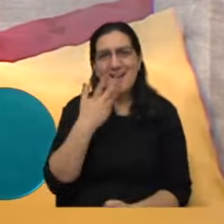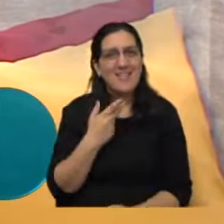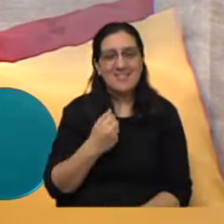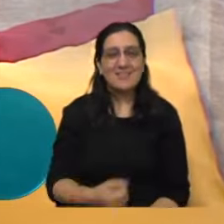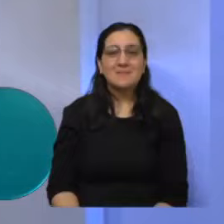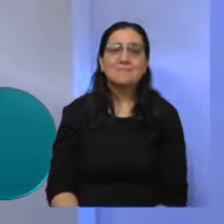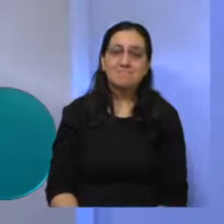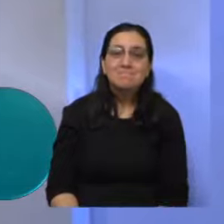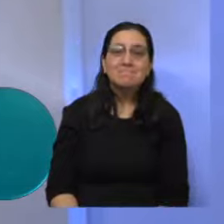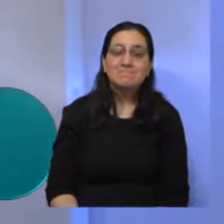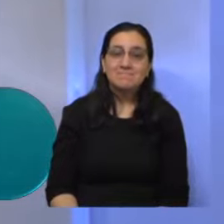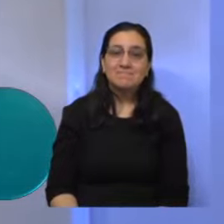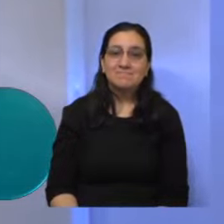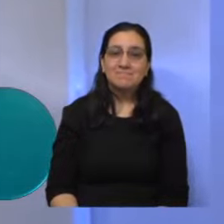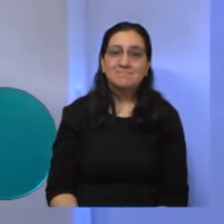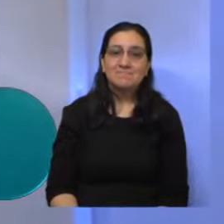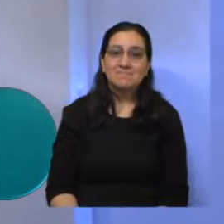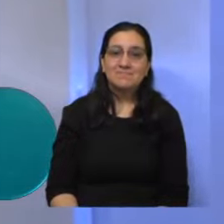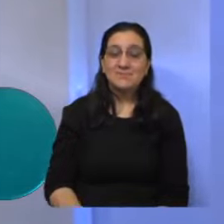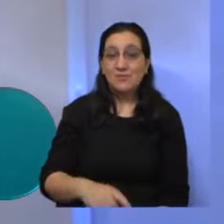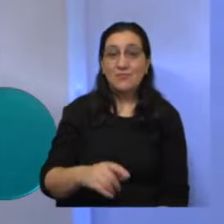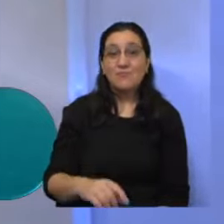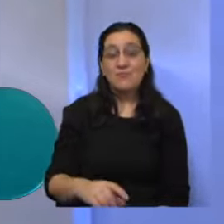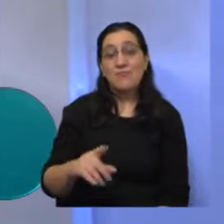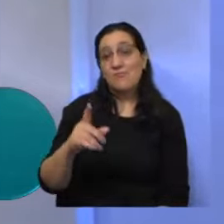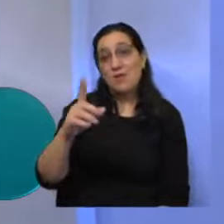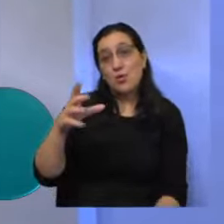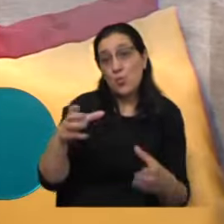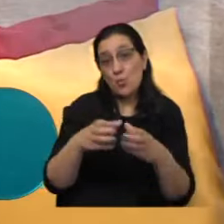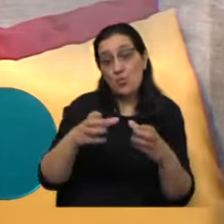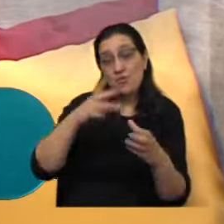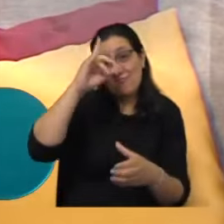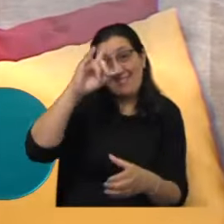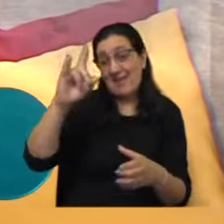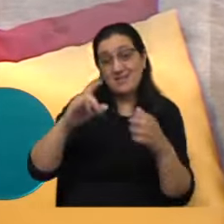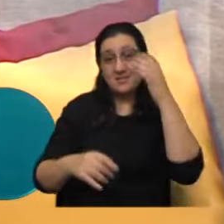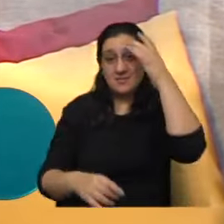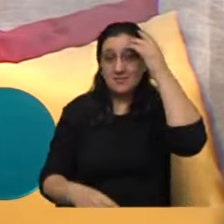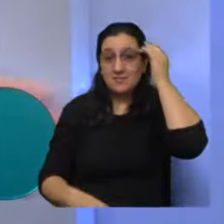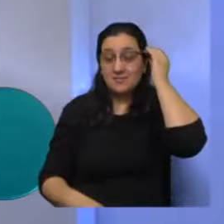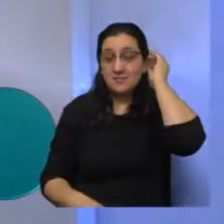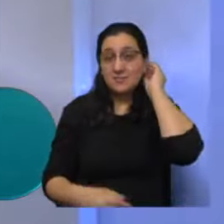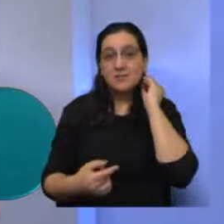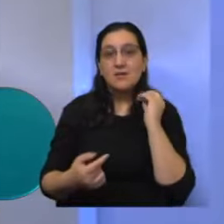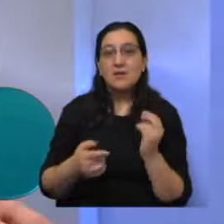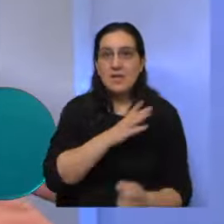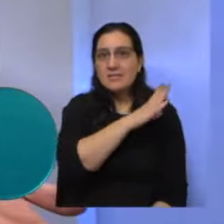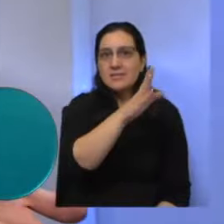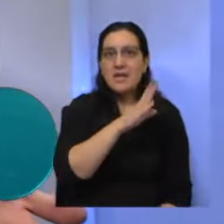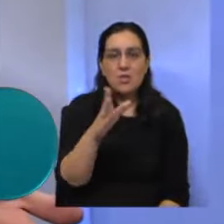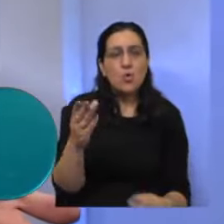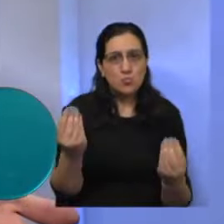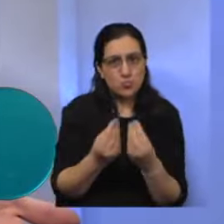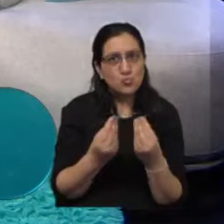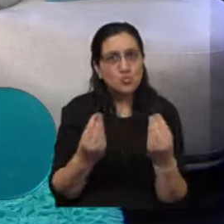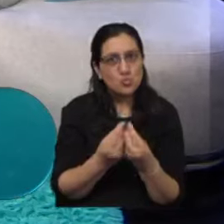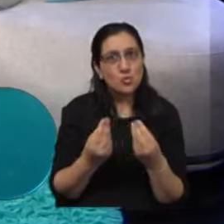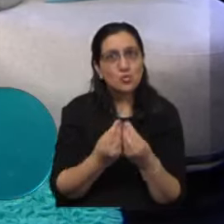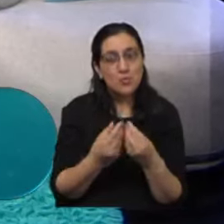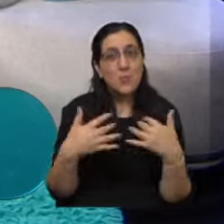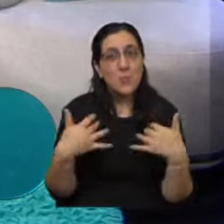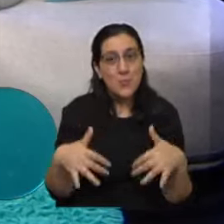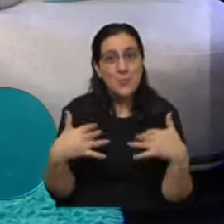fatales. Bueno, que... Son fatal de son los fatales. Fatales. Sí, fatal de los fatales. Fatal bueno, del Fata, te digo. Y han salido, claro, y han salido muchos de los fatales. Sí.